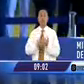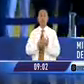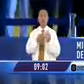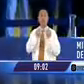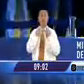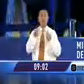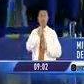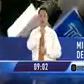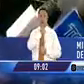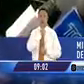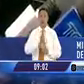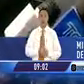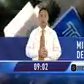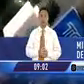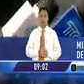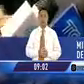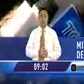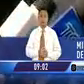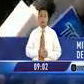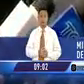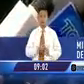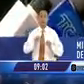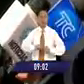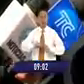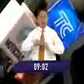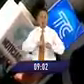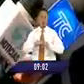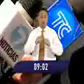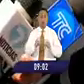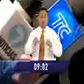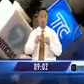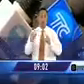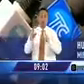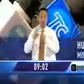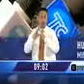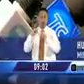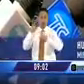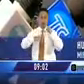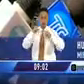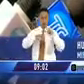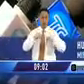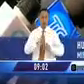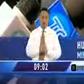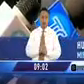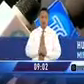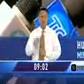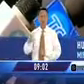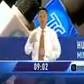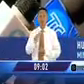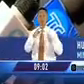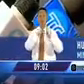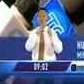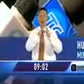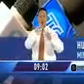y privados. Vamos a tratar de hacer la mayor cantidad de casas posibles, no solamente casas, soluciones